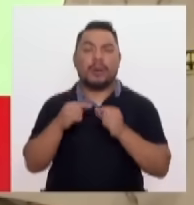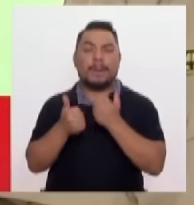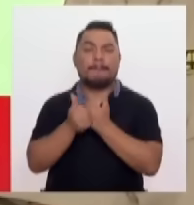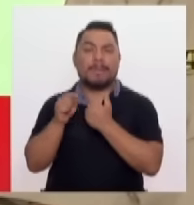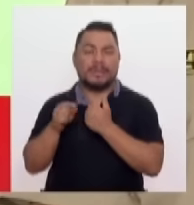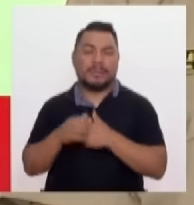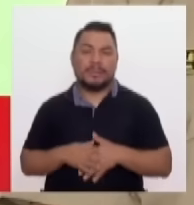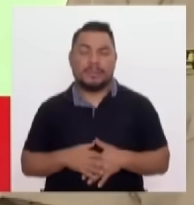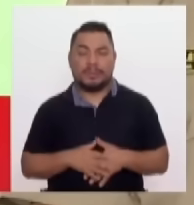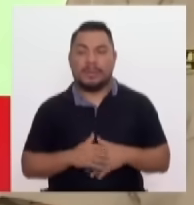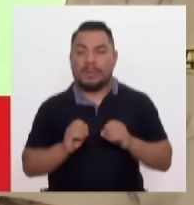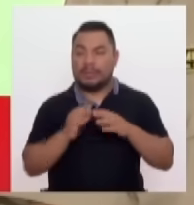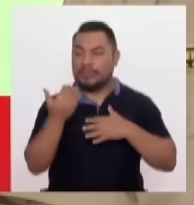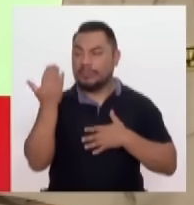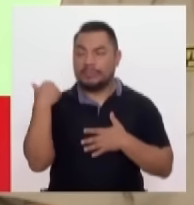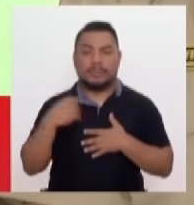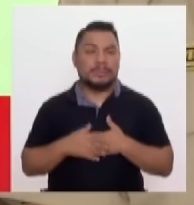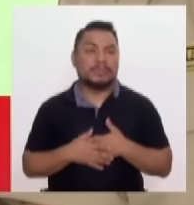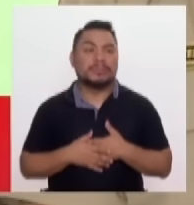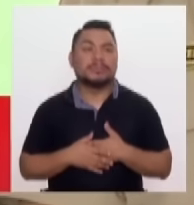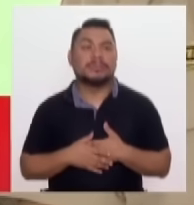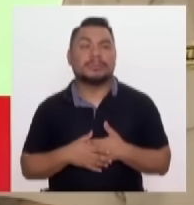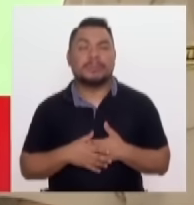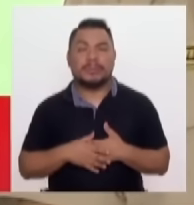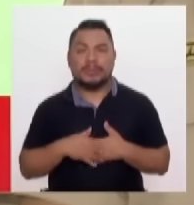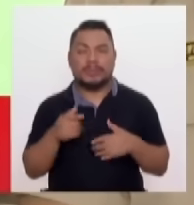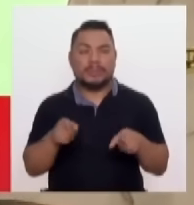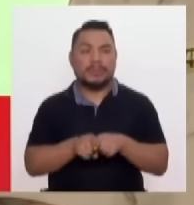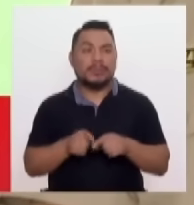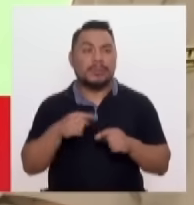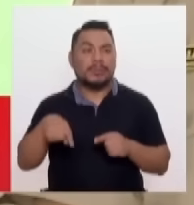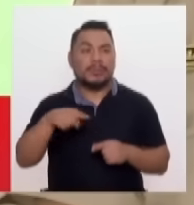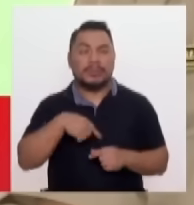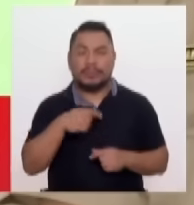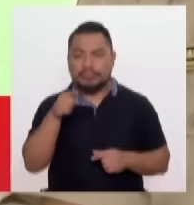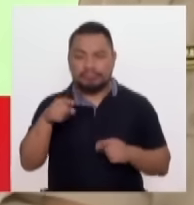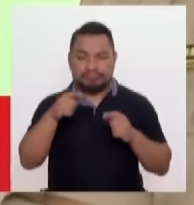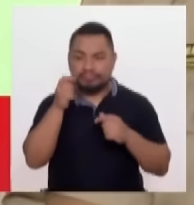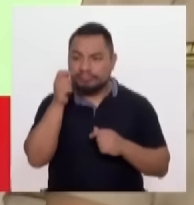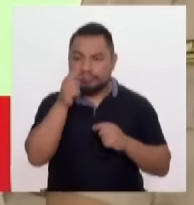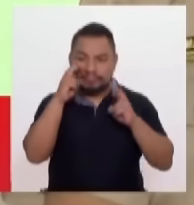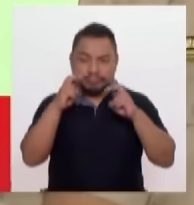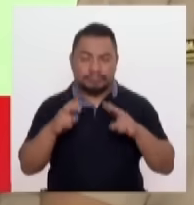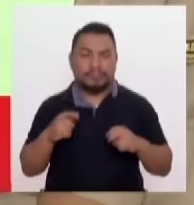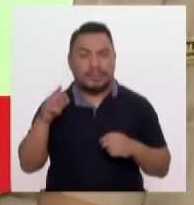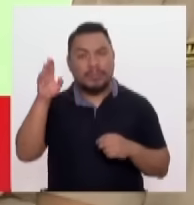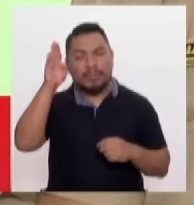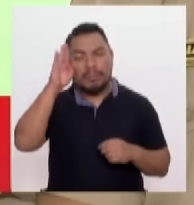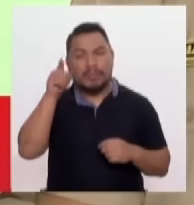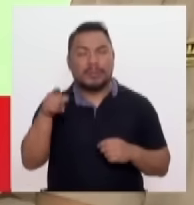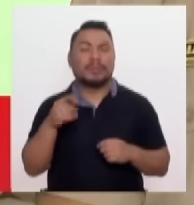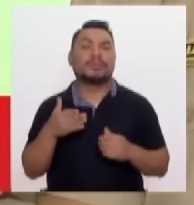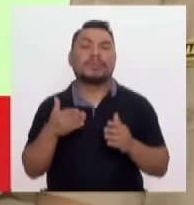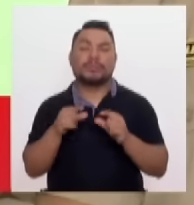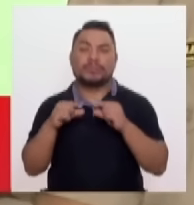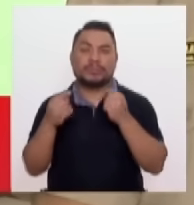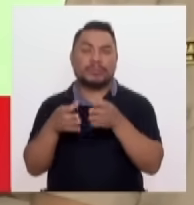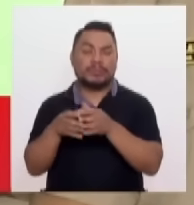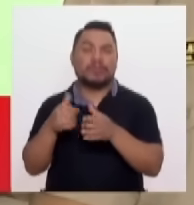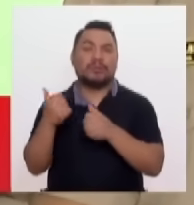que días pasados, detectives de la División de Investigación de Homicidios y la Brigada Especial contra la Criminalidad